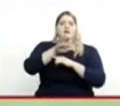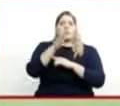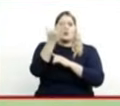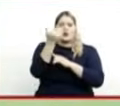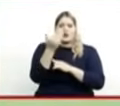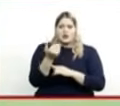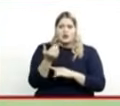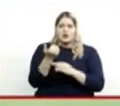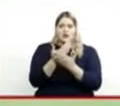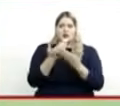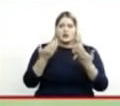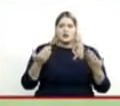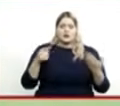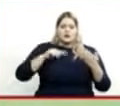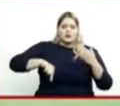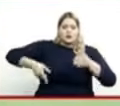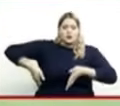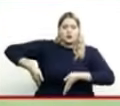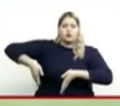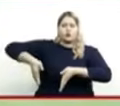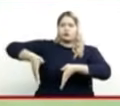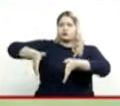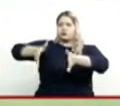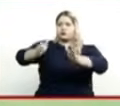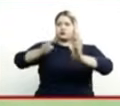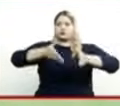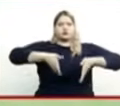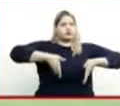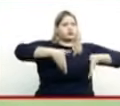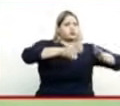de red vial no pavimentada y